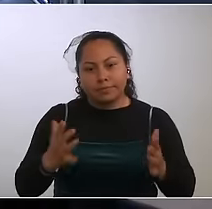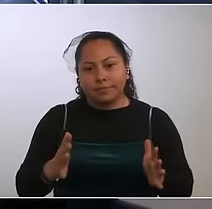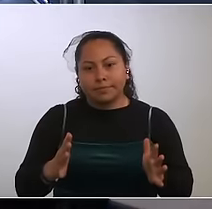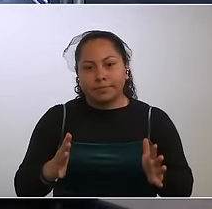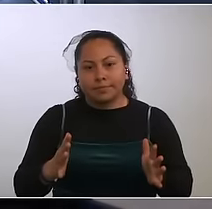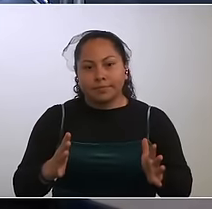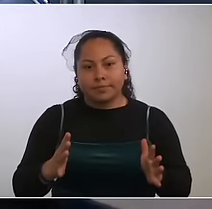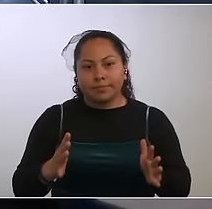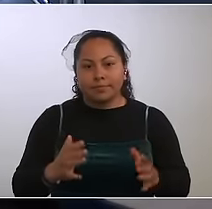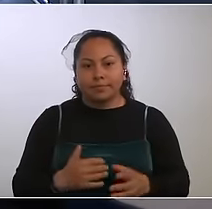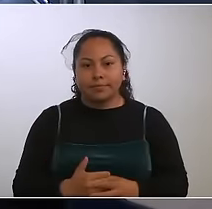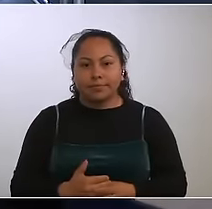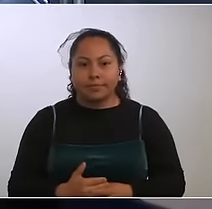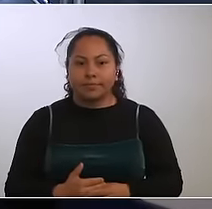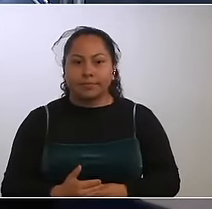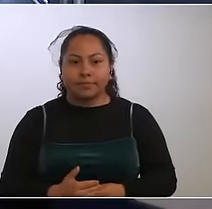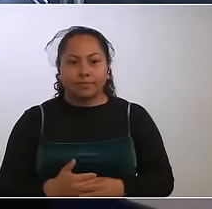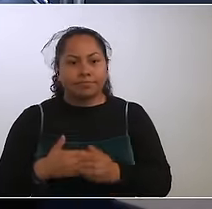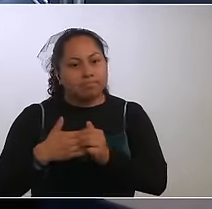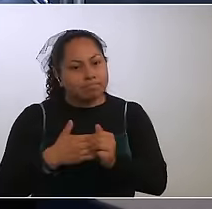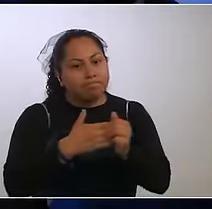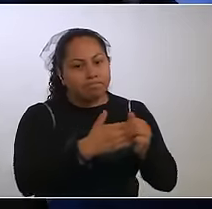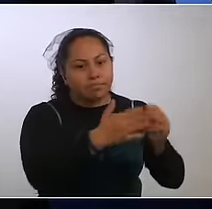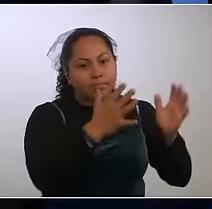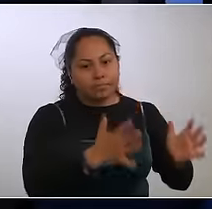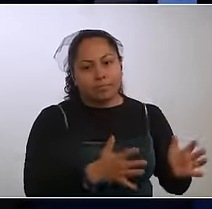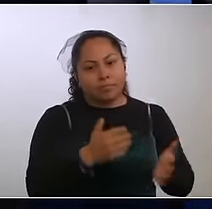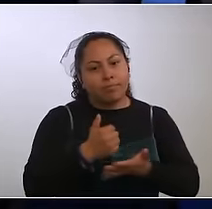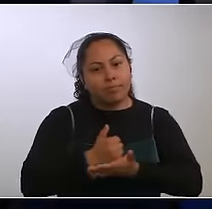ayudan, y todos estos pastores preciosos,